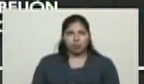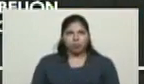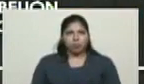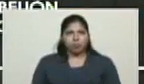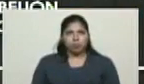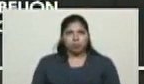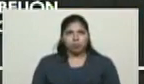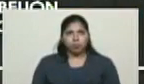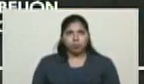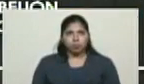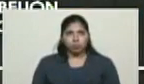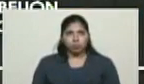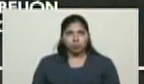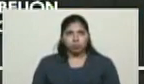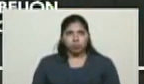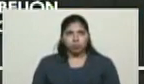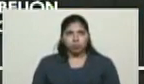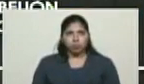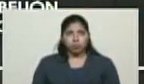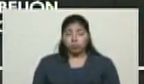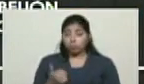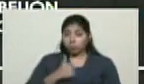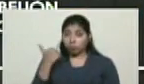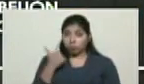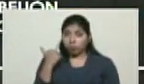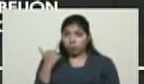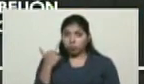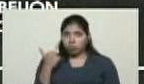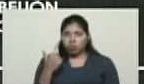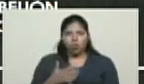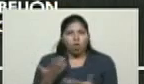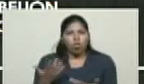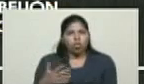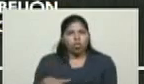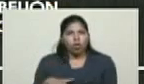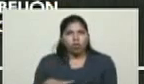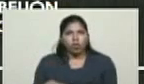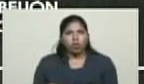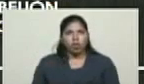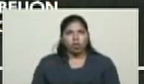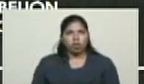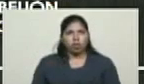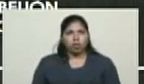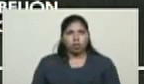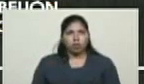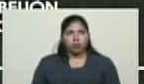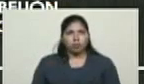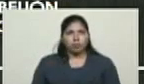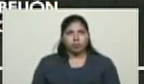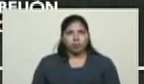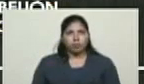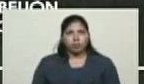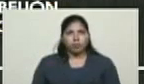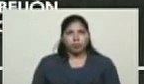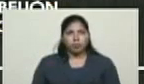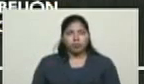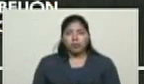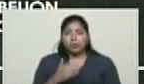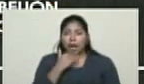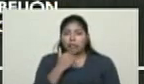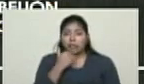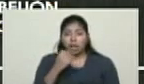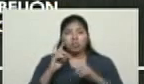instalaciones militares. Dicha captura se realizó en la autopista José Antonio Páez, llegando al estado